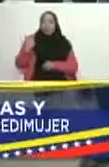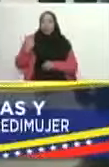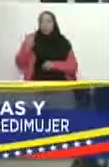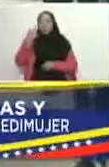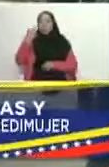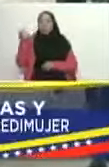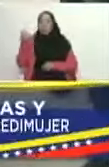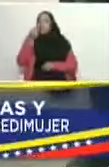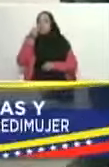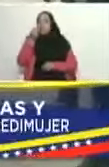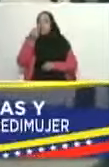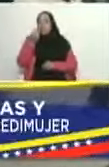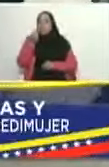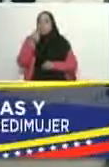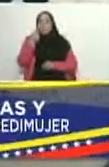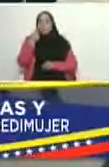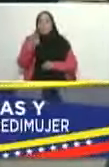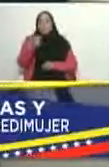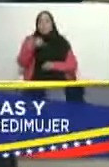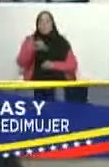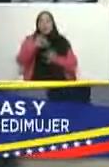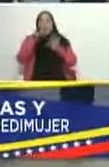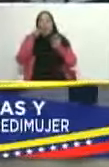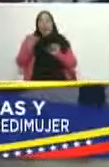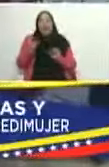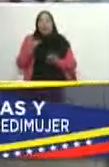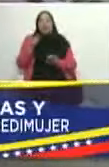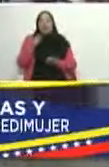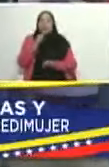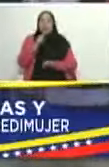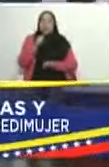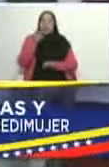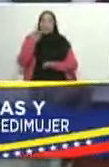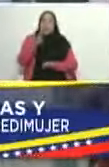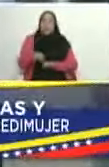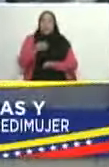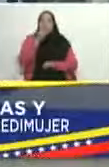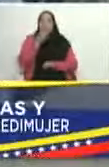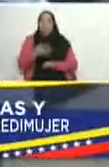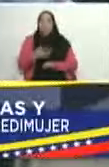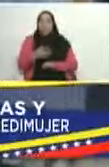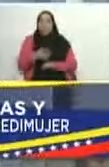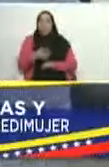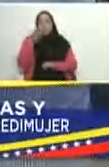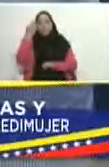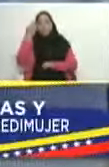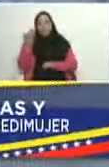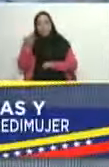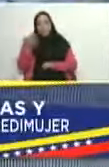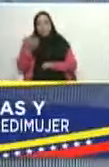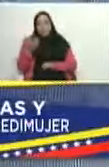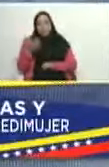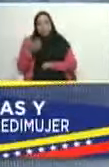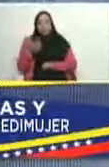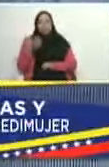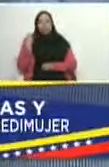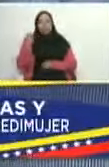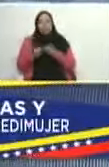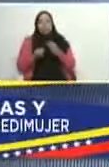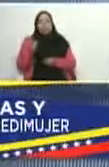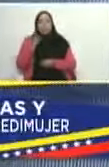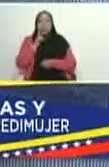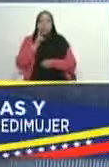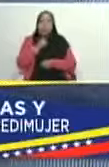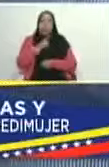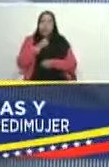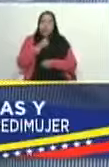Gastronomía, veo es artesanía. Bueno, mi saludo. ¿Cómo estás? ¿Tú te llamas?